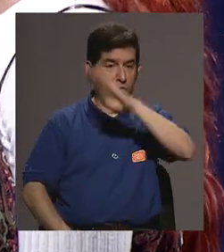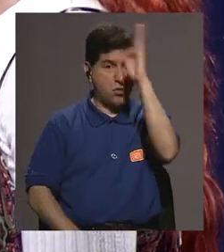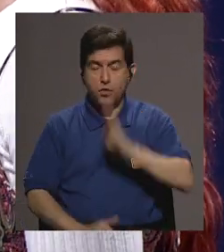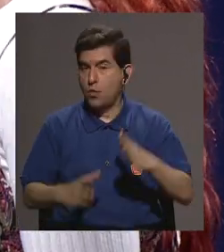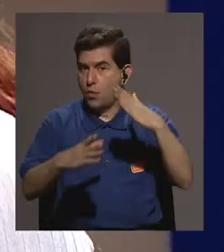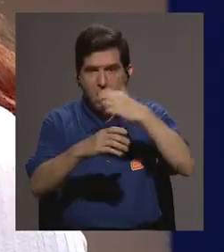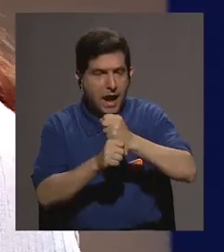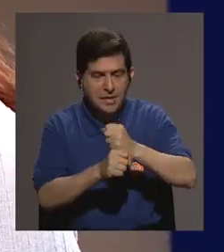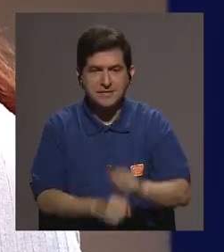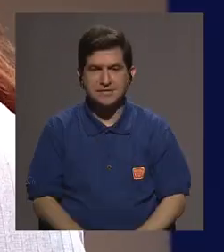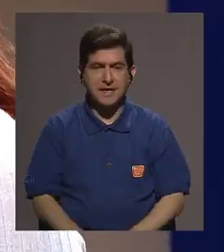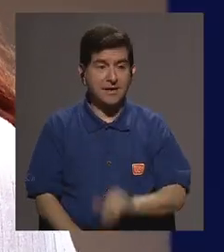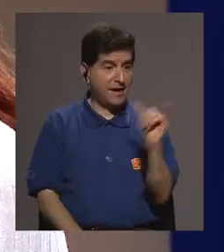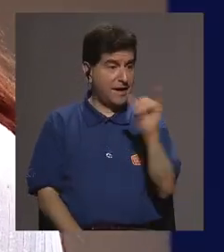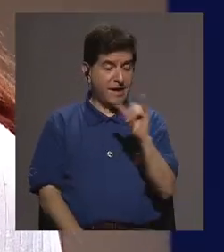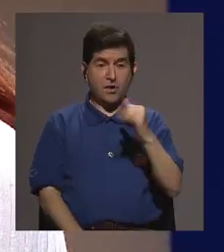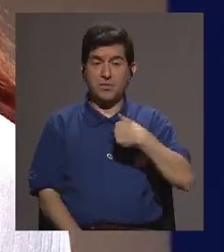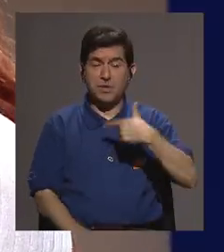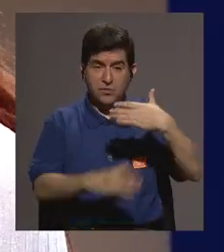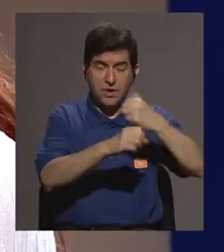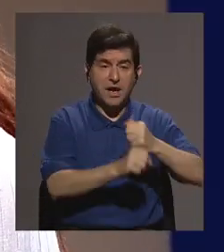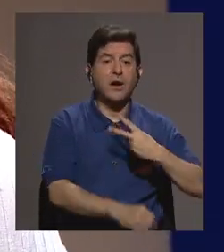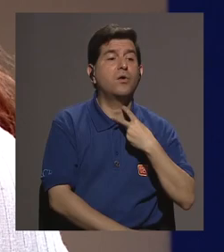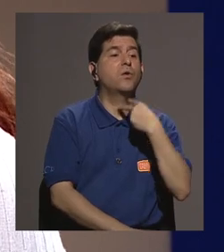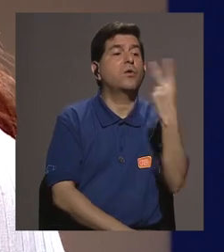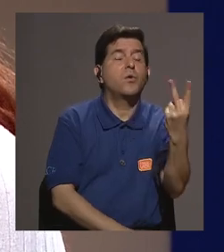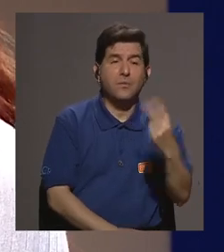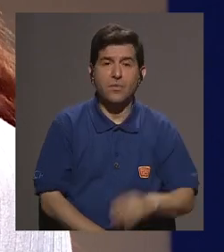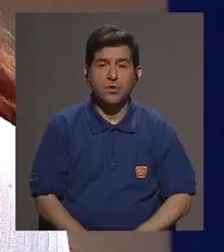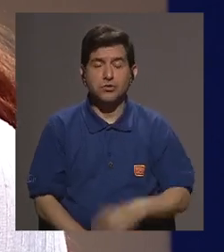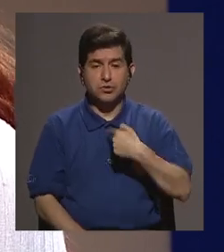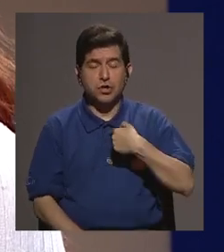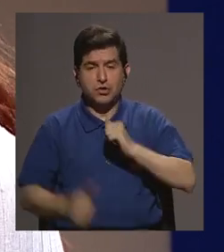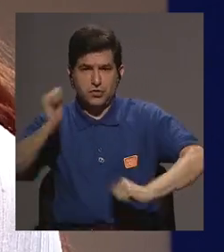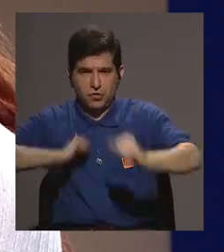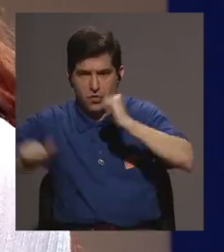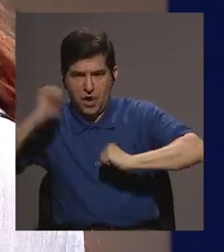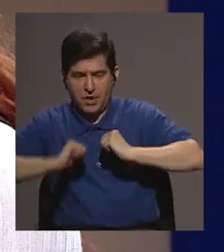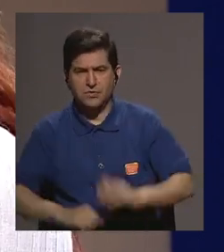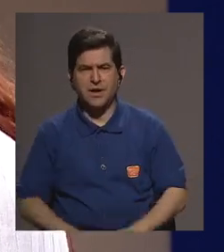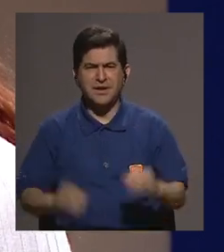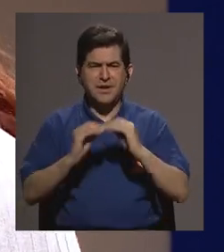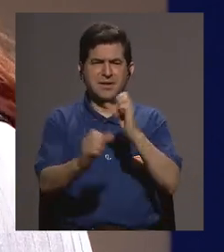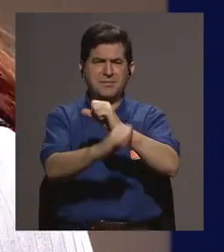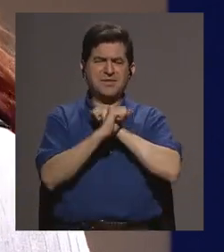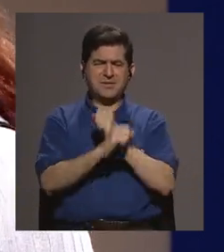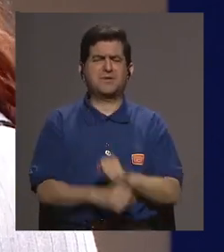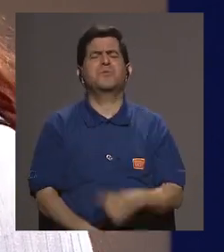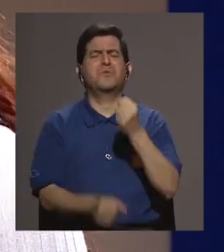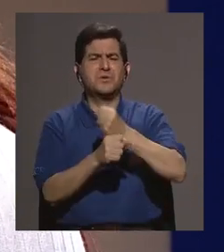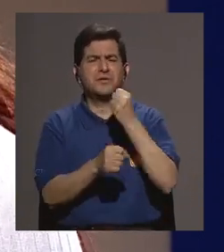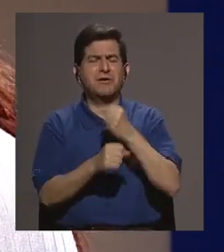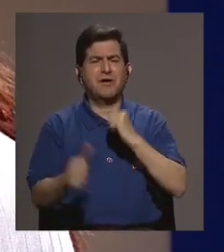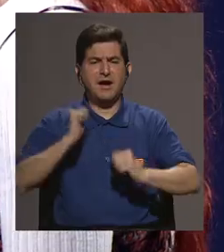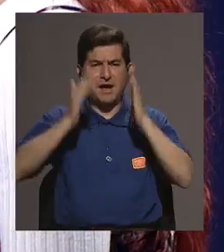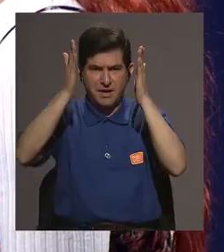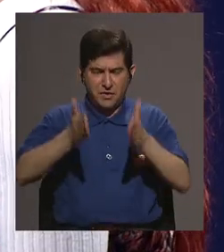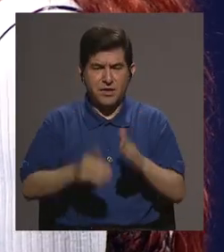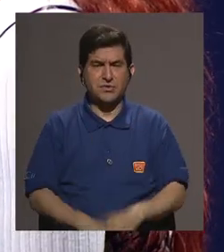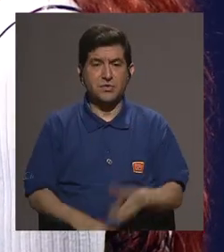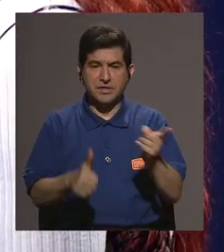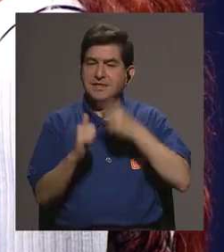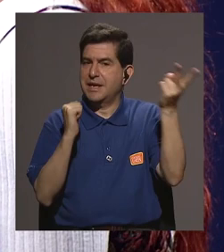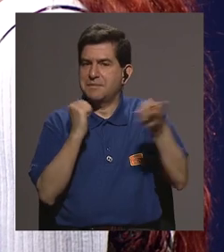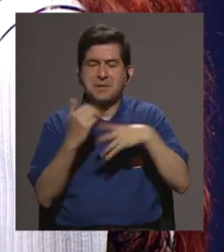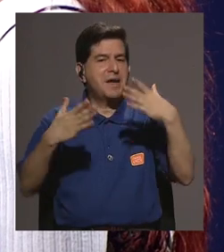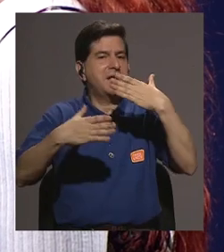que en la adaptación digamos lo que yo nunca haya hecho era dar lo mismo que doy con mi voz actuando y uno se siente más seguro de trabajar con